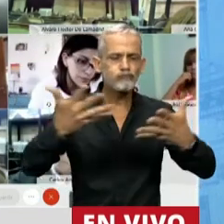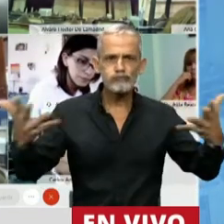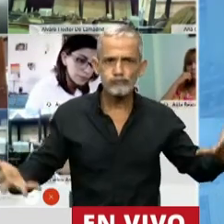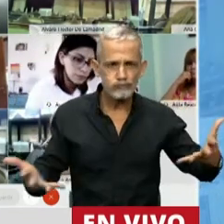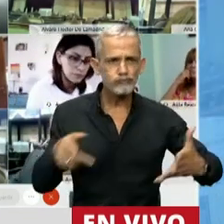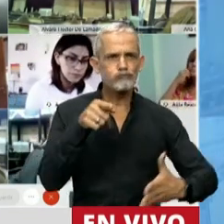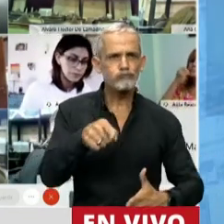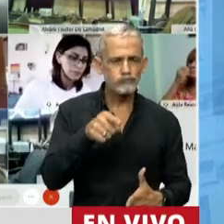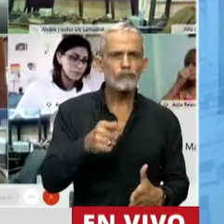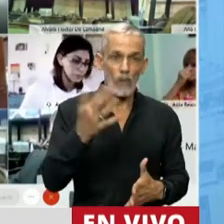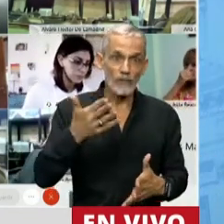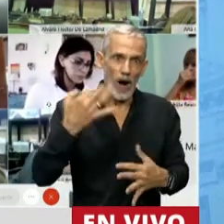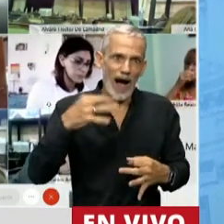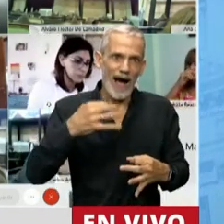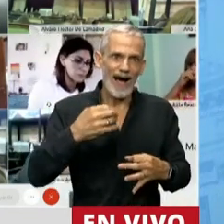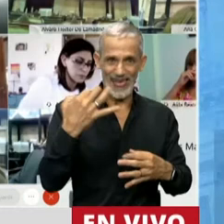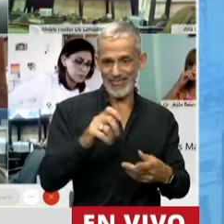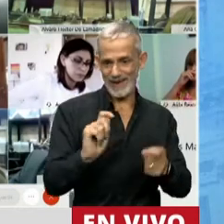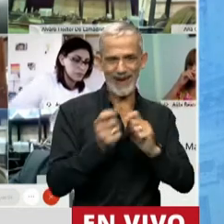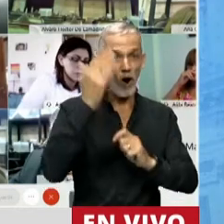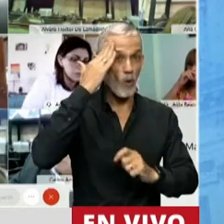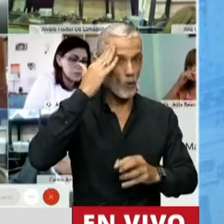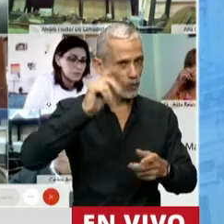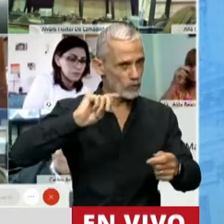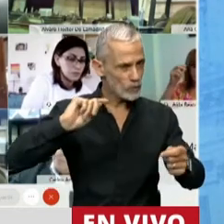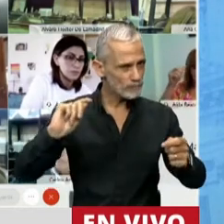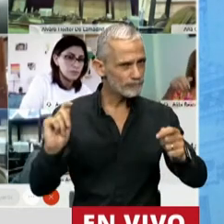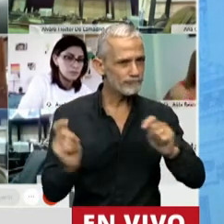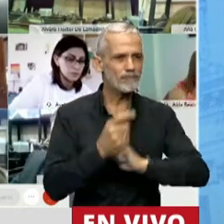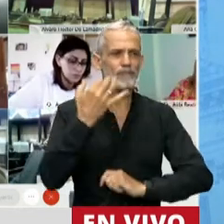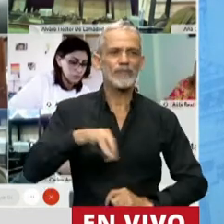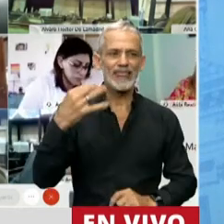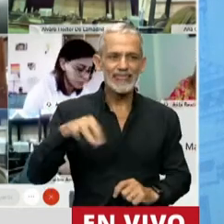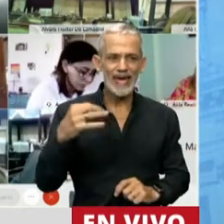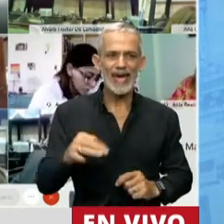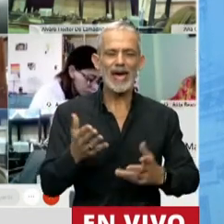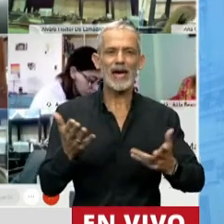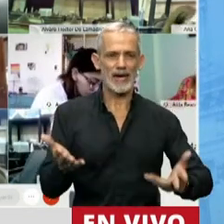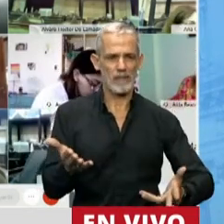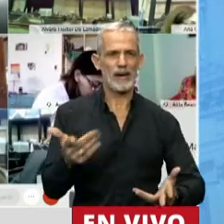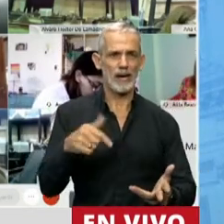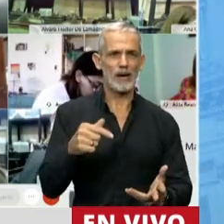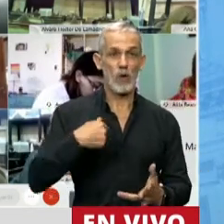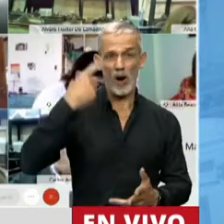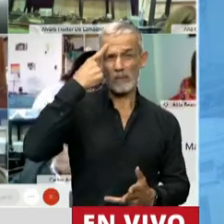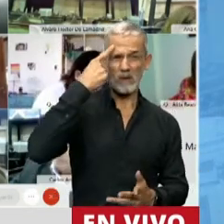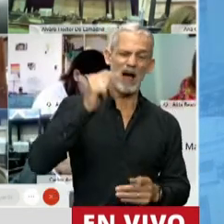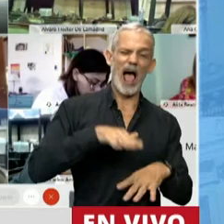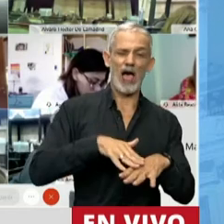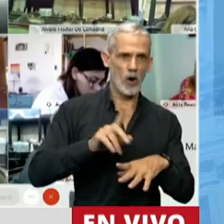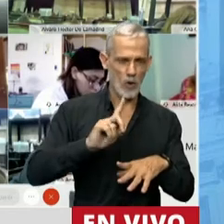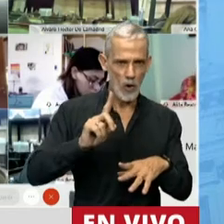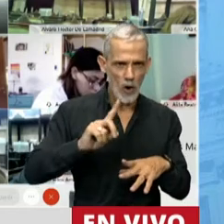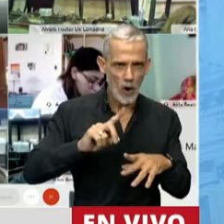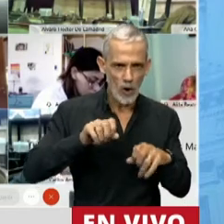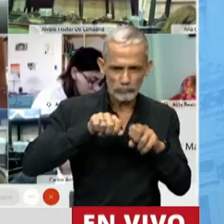que indudablemente va a implicar una transformación cultural, quizás mucho más allá de lo que en principio creemos. Tiene un ámbito de